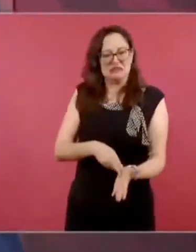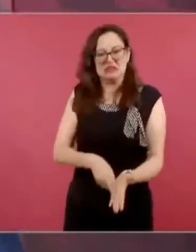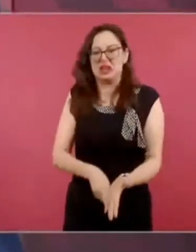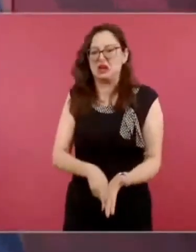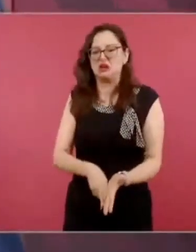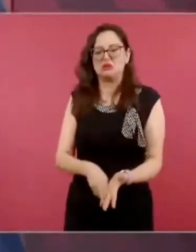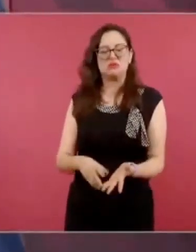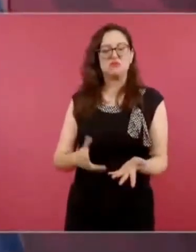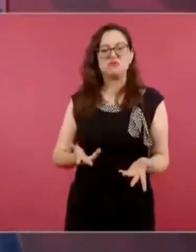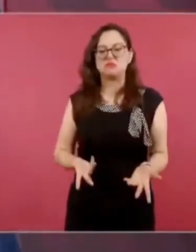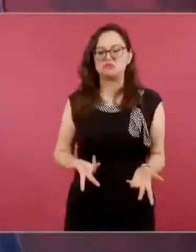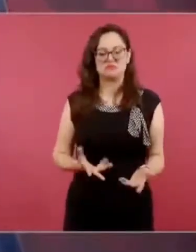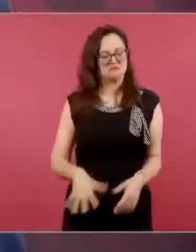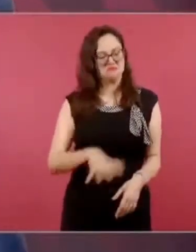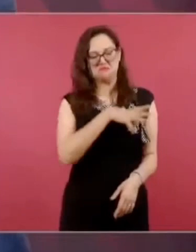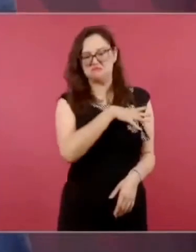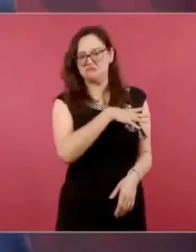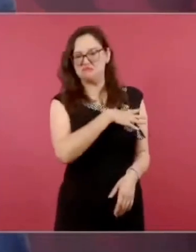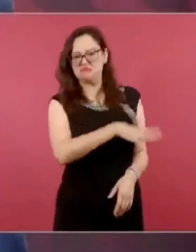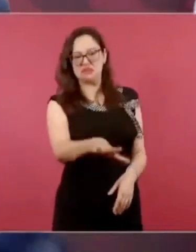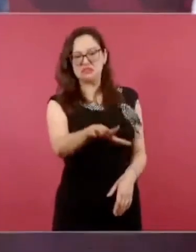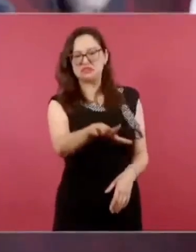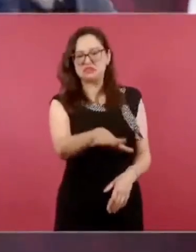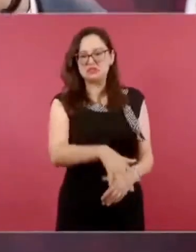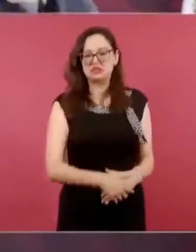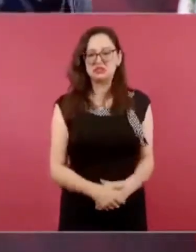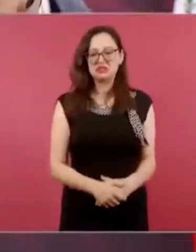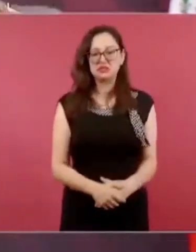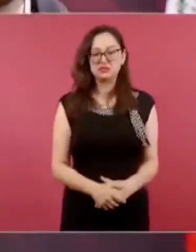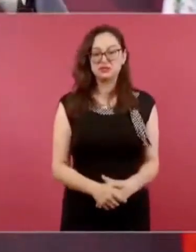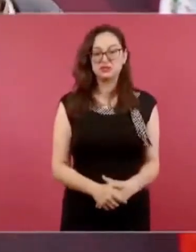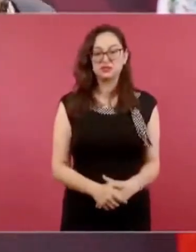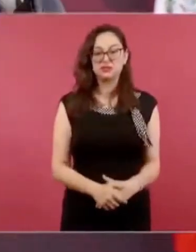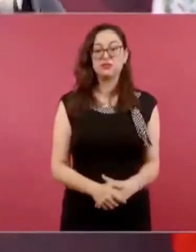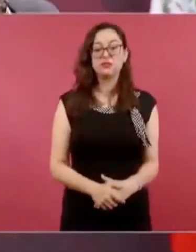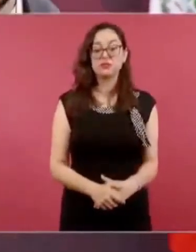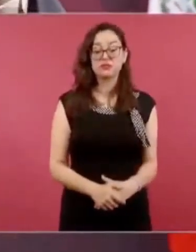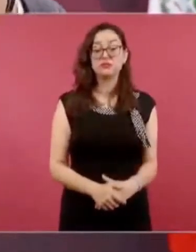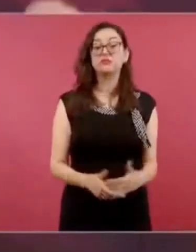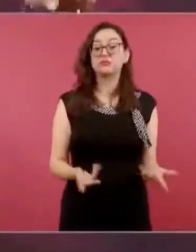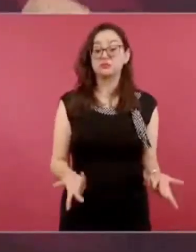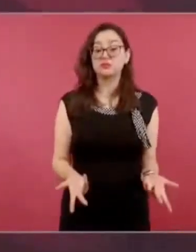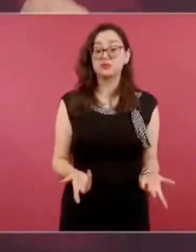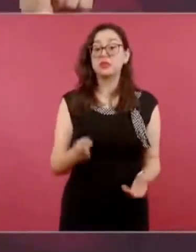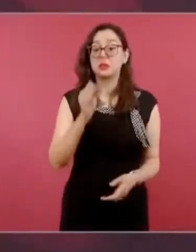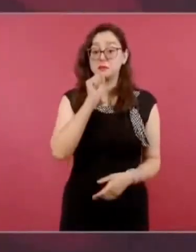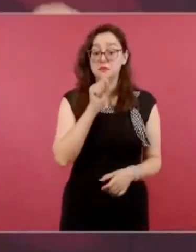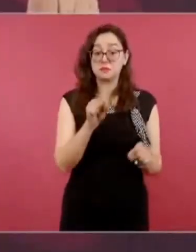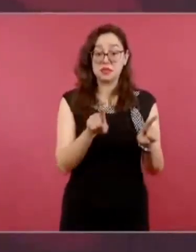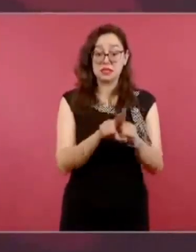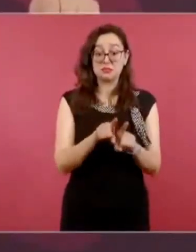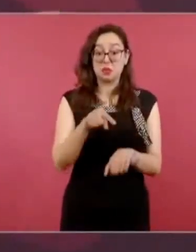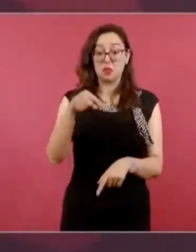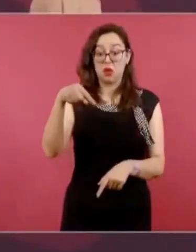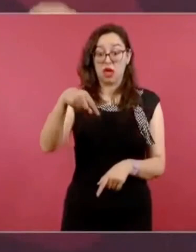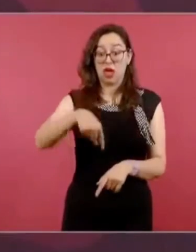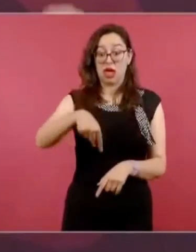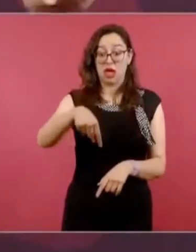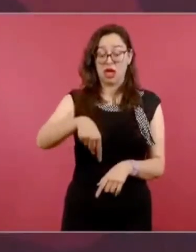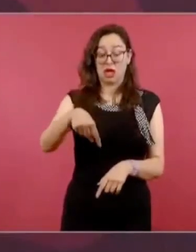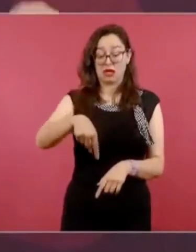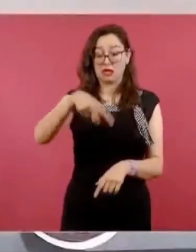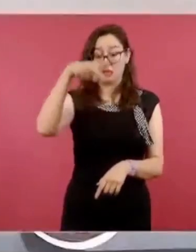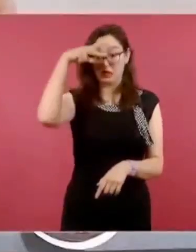Es algo deleznable. Es como lo que sucedió aquí cuando